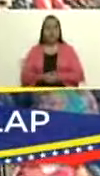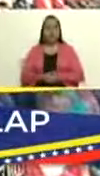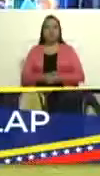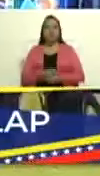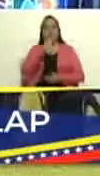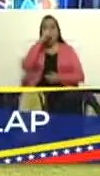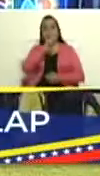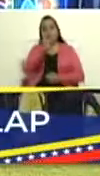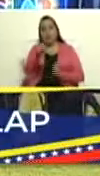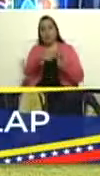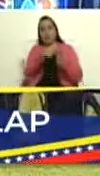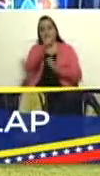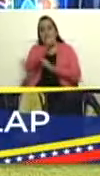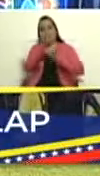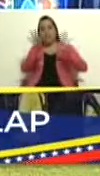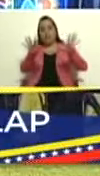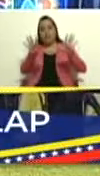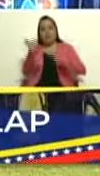2019.